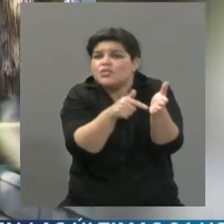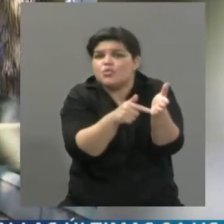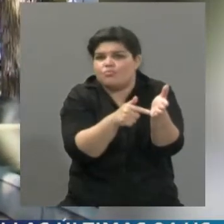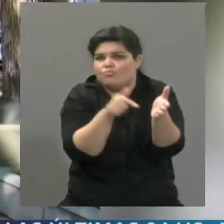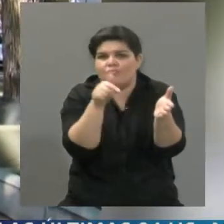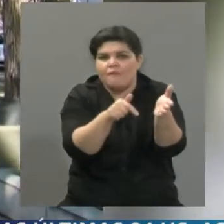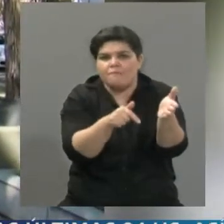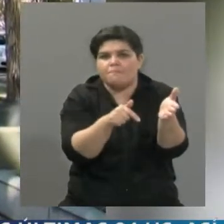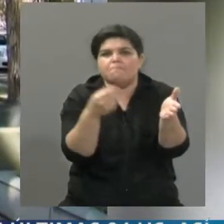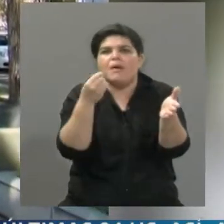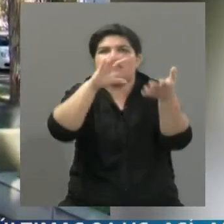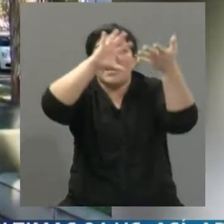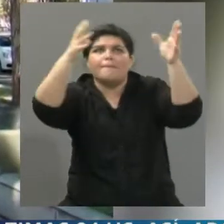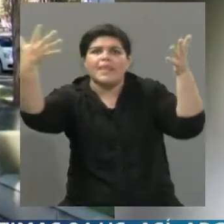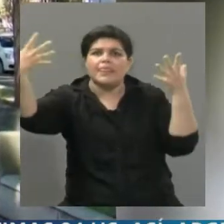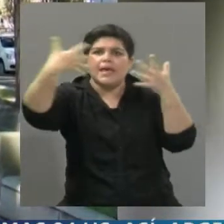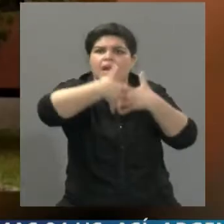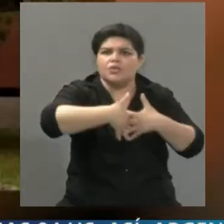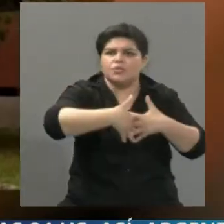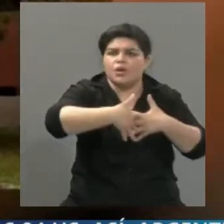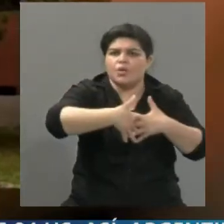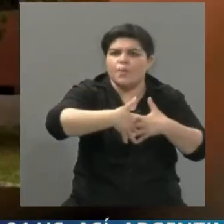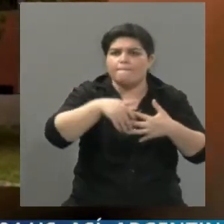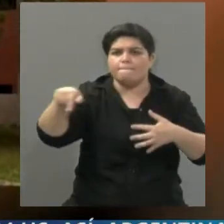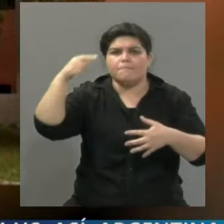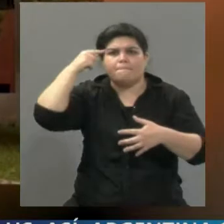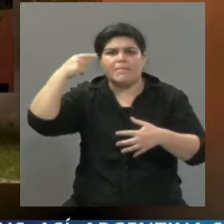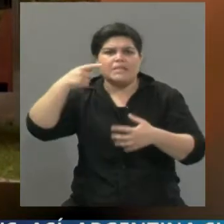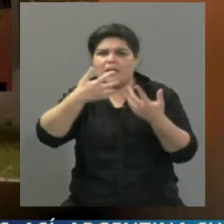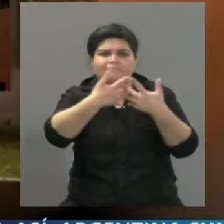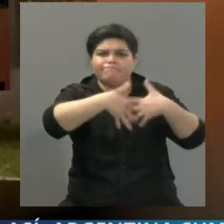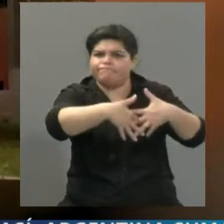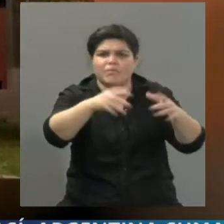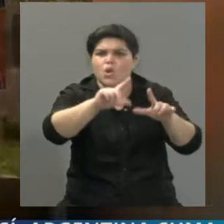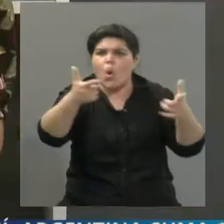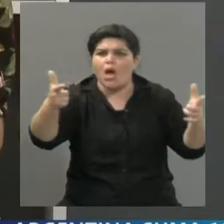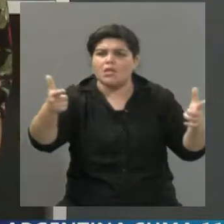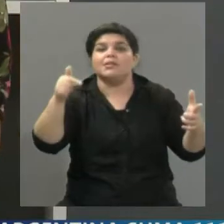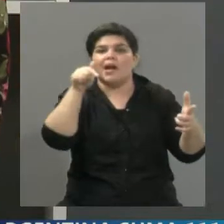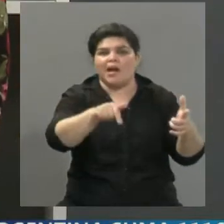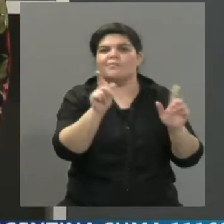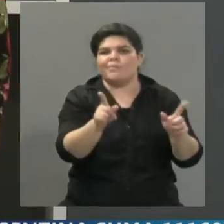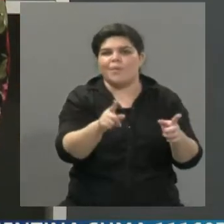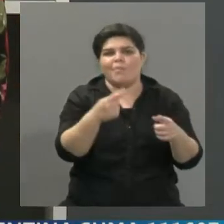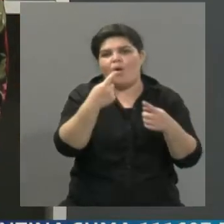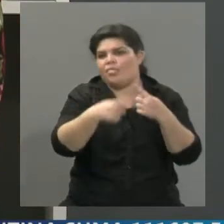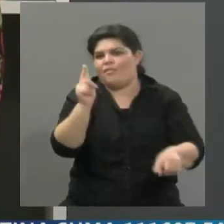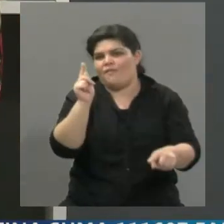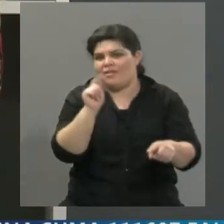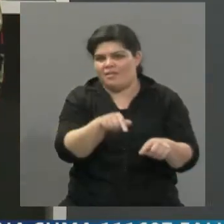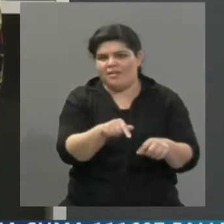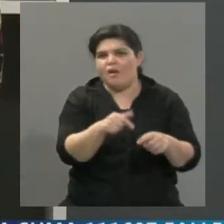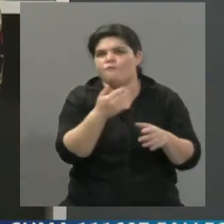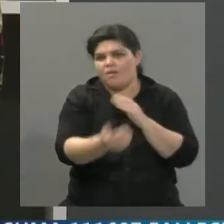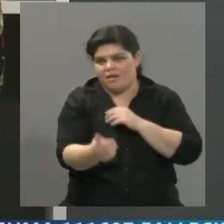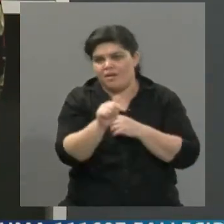agarrarle, que es lo que nos produce ambiente. Qué increíble, ¿no? Lo que usted decía, haciendo referencia un